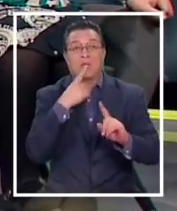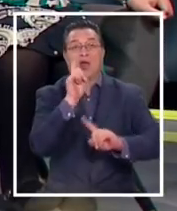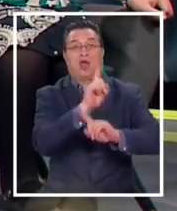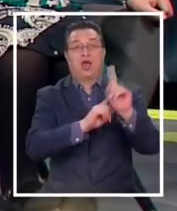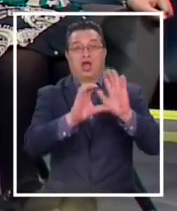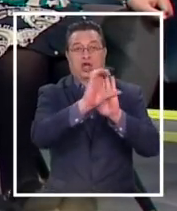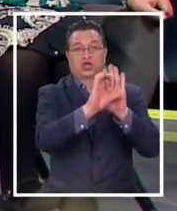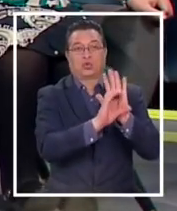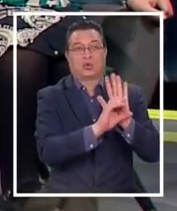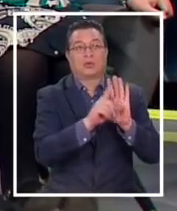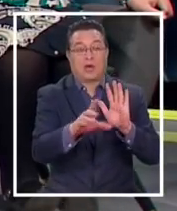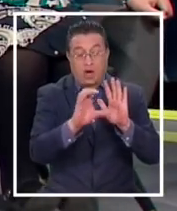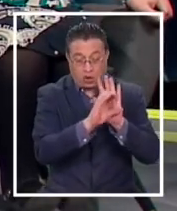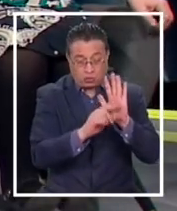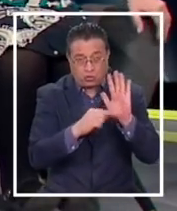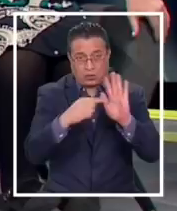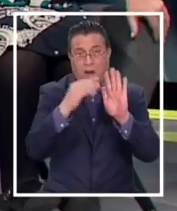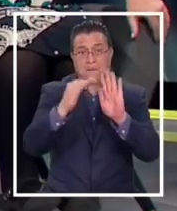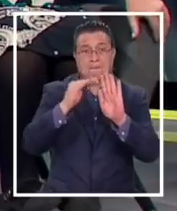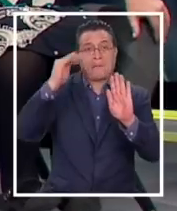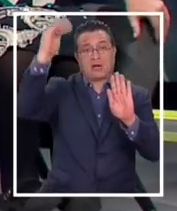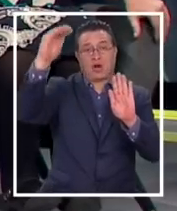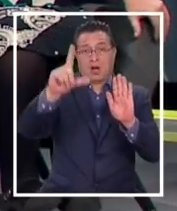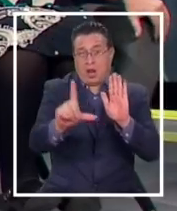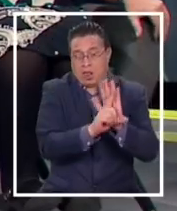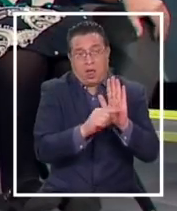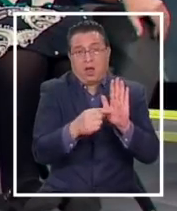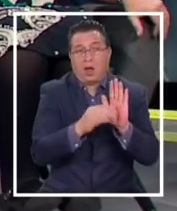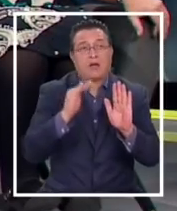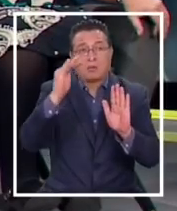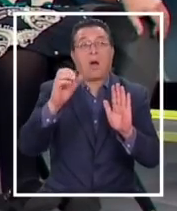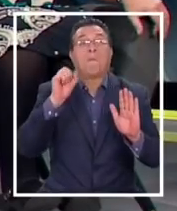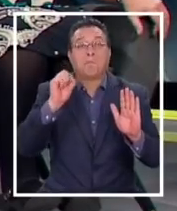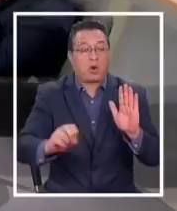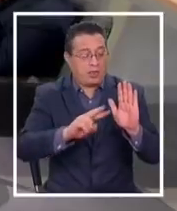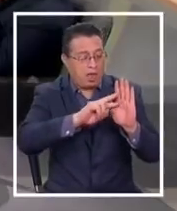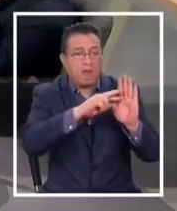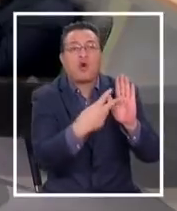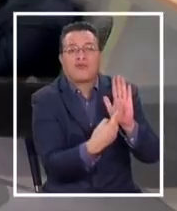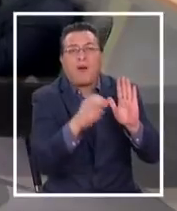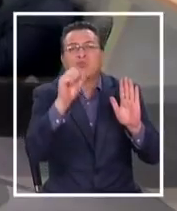la Constitución es la ley mayor que rige... Pero se puede modificar. Pero Paulina,